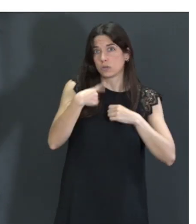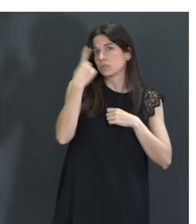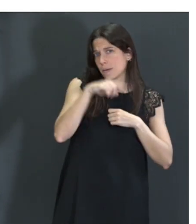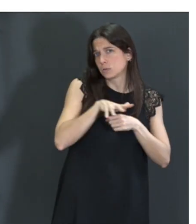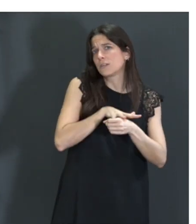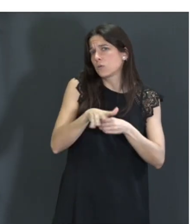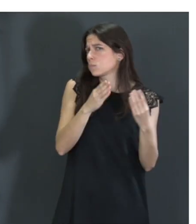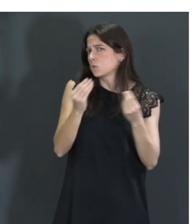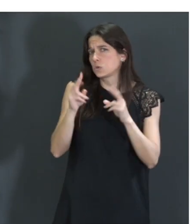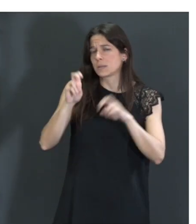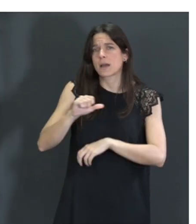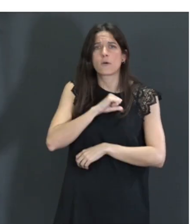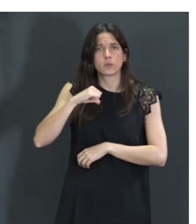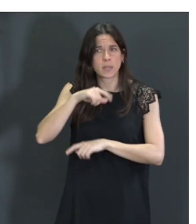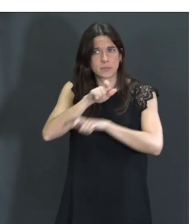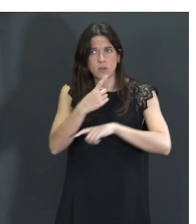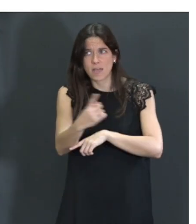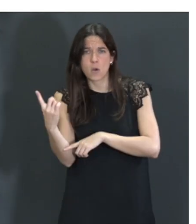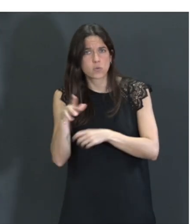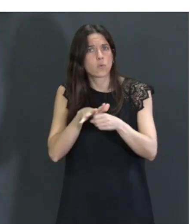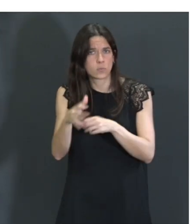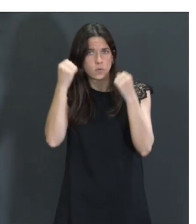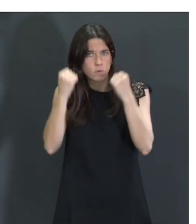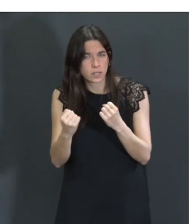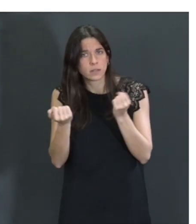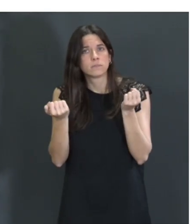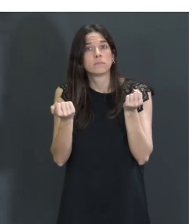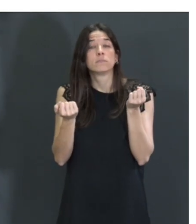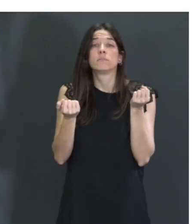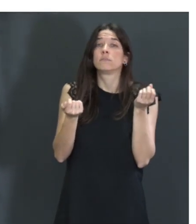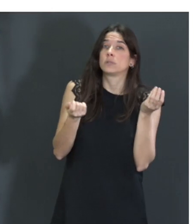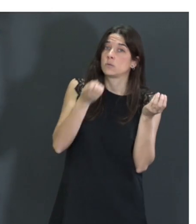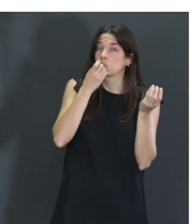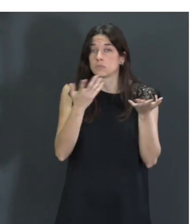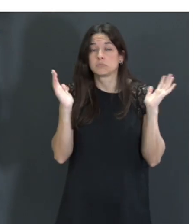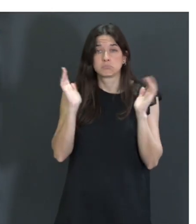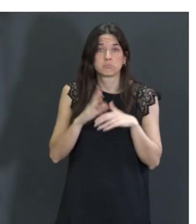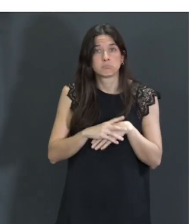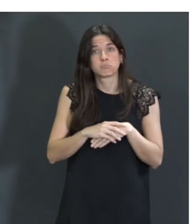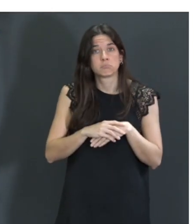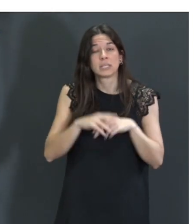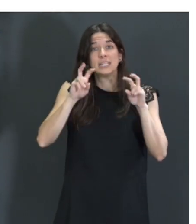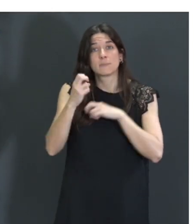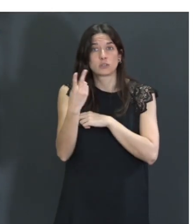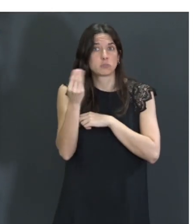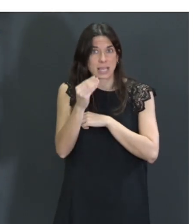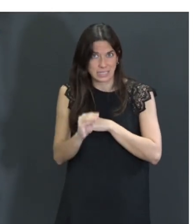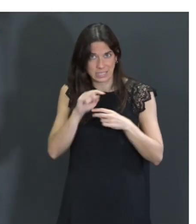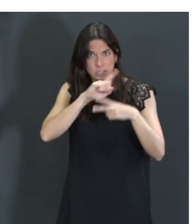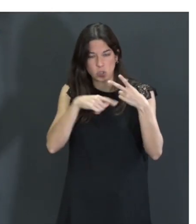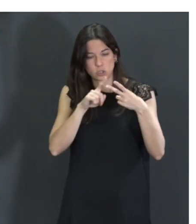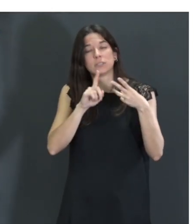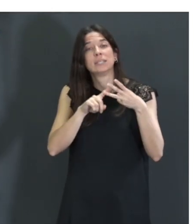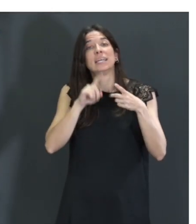influye muchísimo en la autonomía de las personas. Y bueno, dos temas más. La